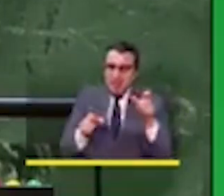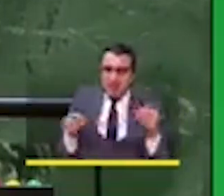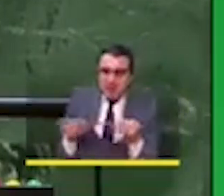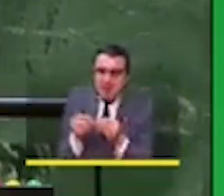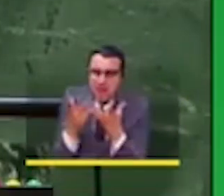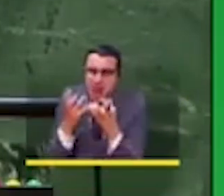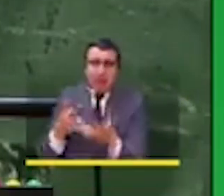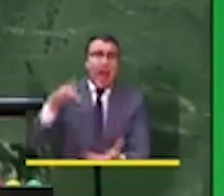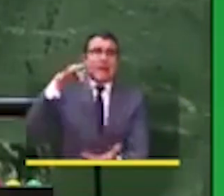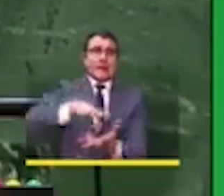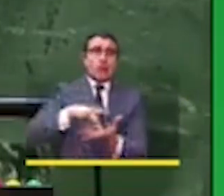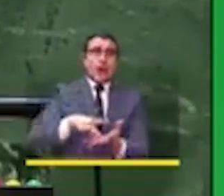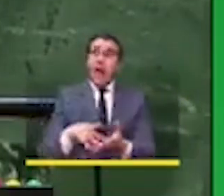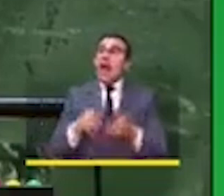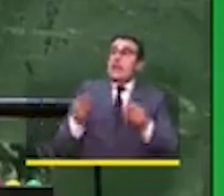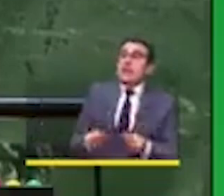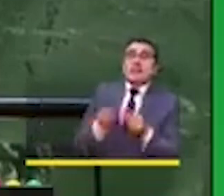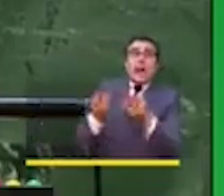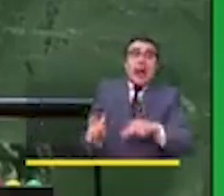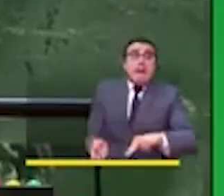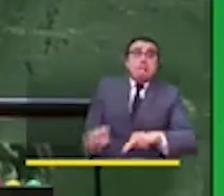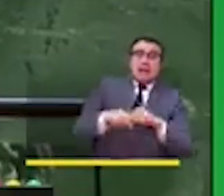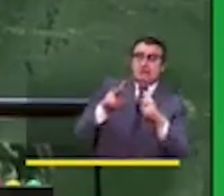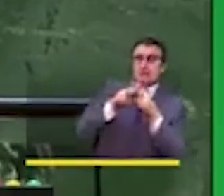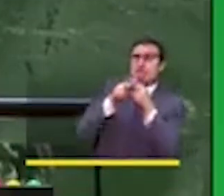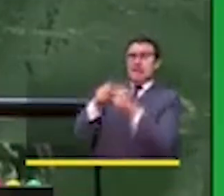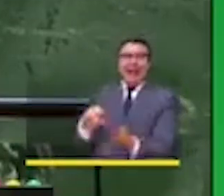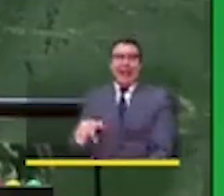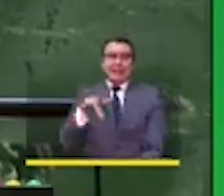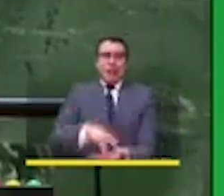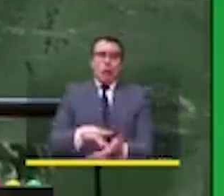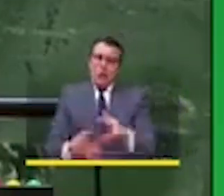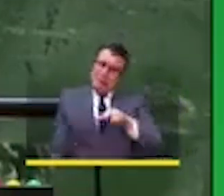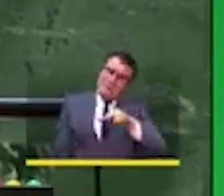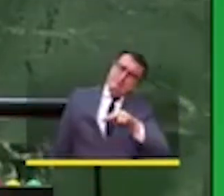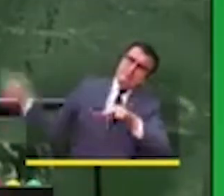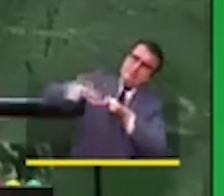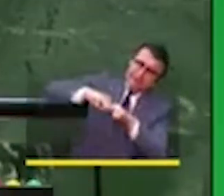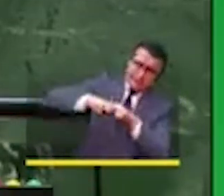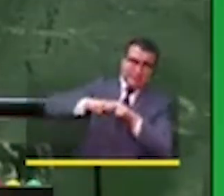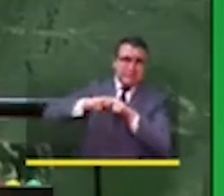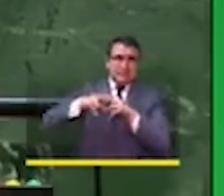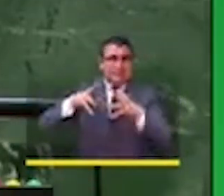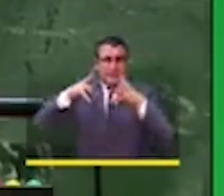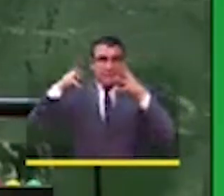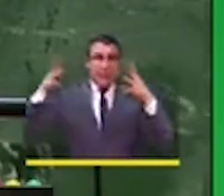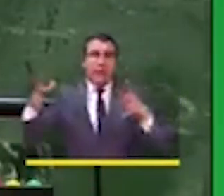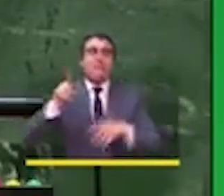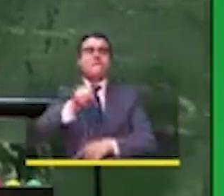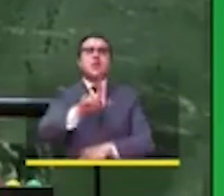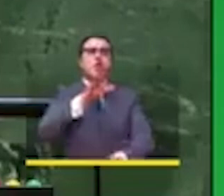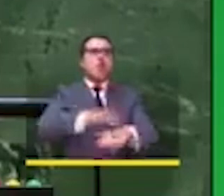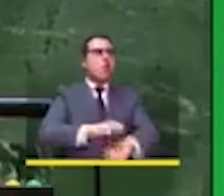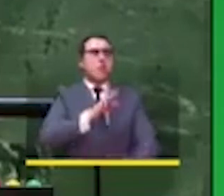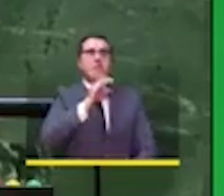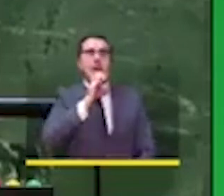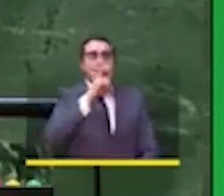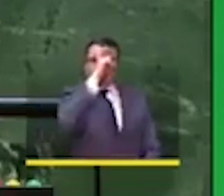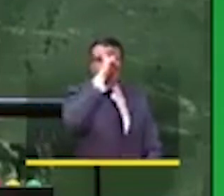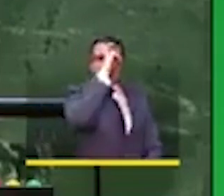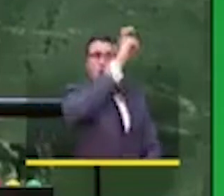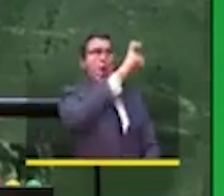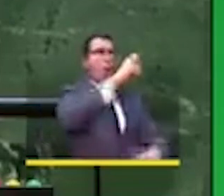puedan adquirir más créditos para superar un problema que solo las chimeneas del norte